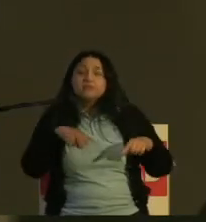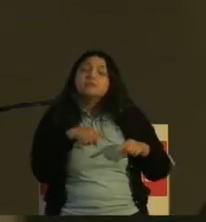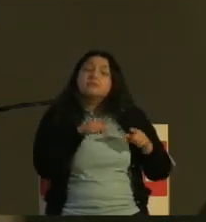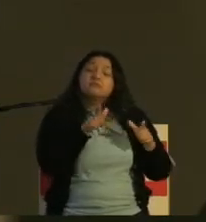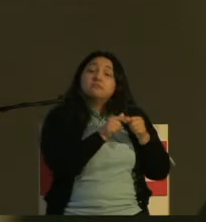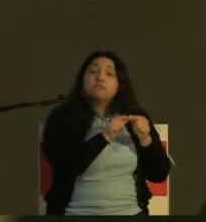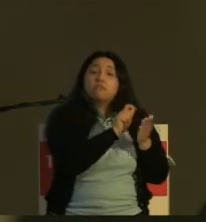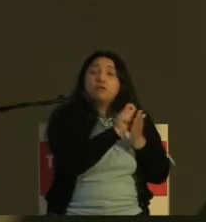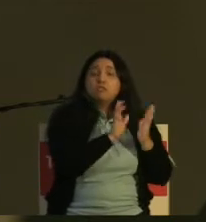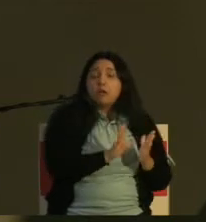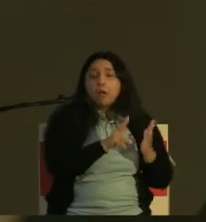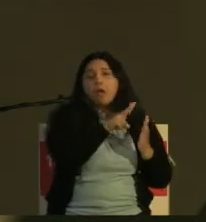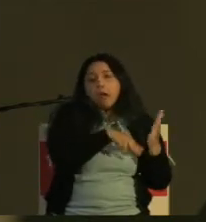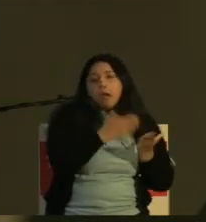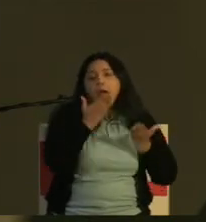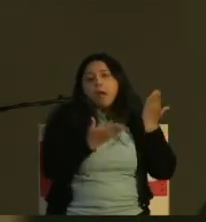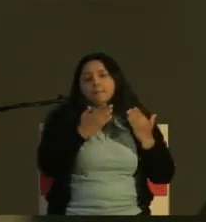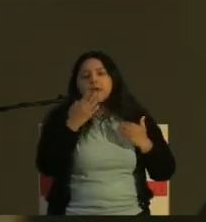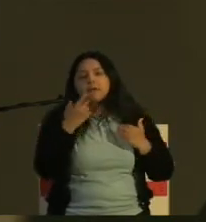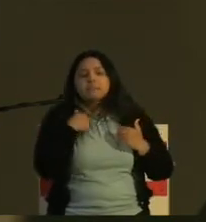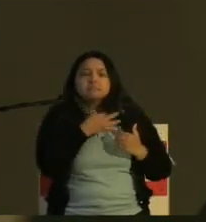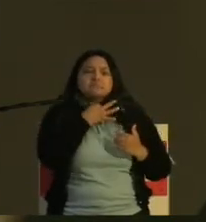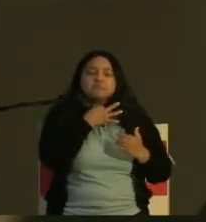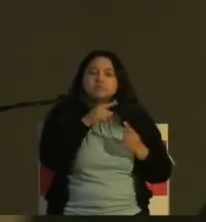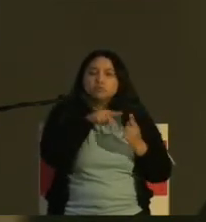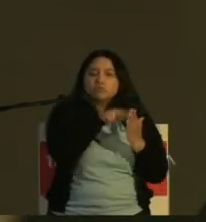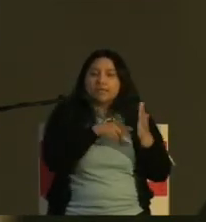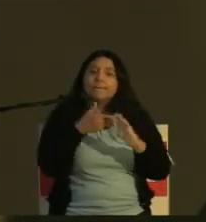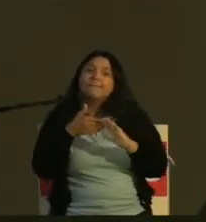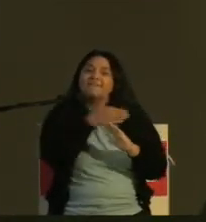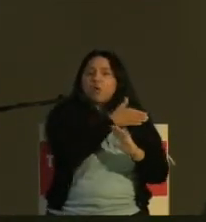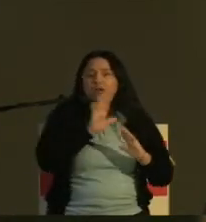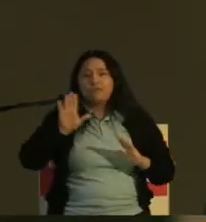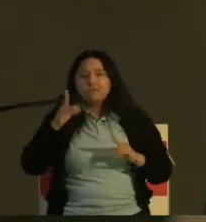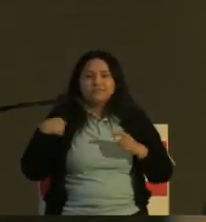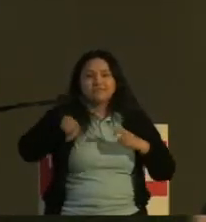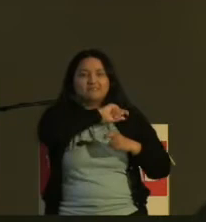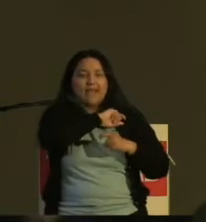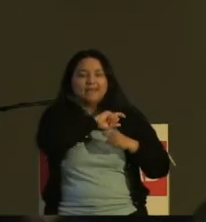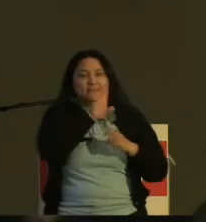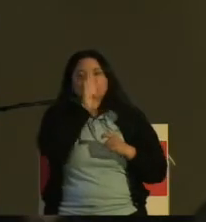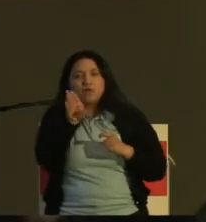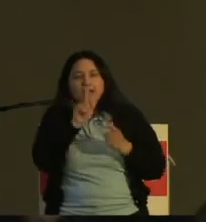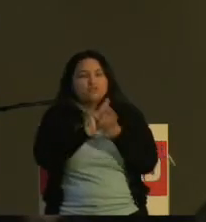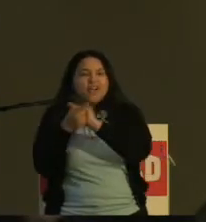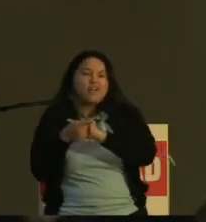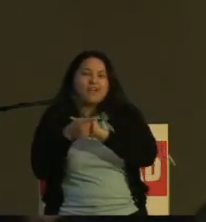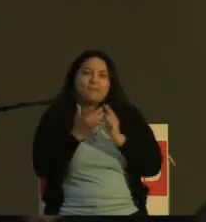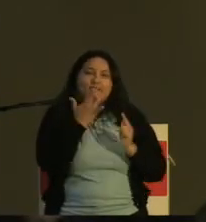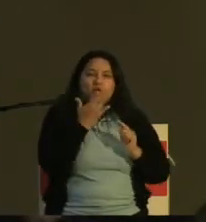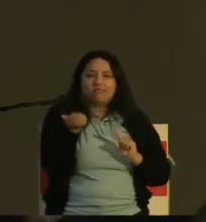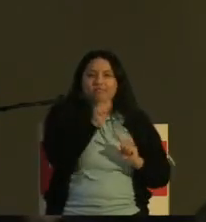por ejemplo, recurro a traducciones hechas antes que los españoles tradujeran de manera directa. Esto también es un